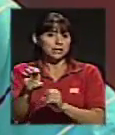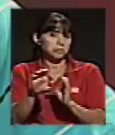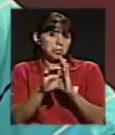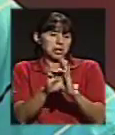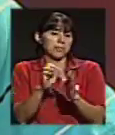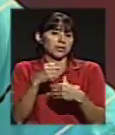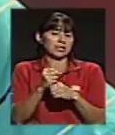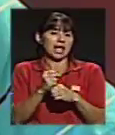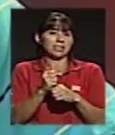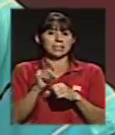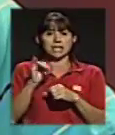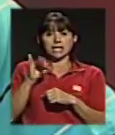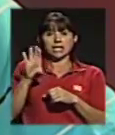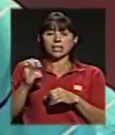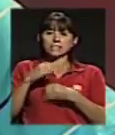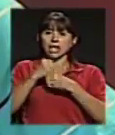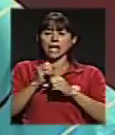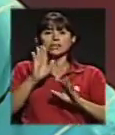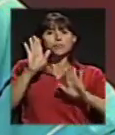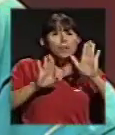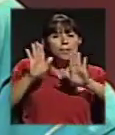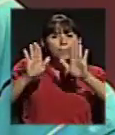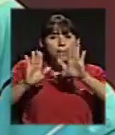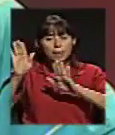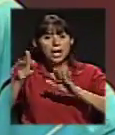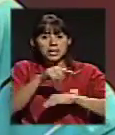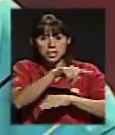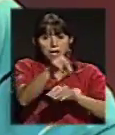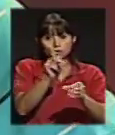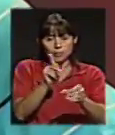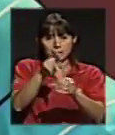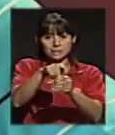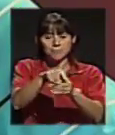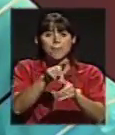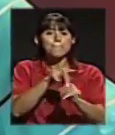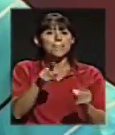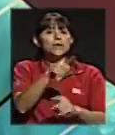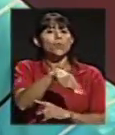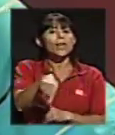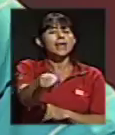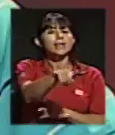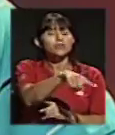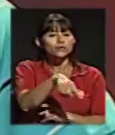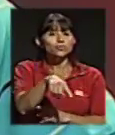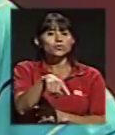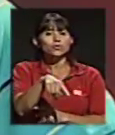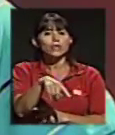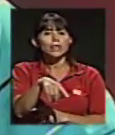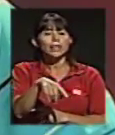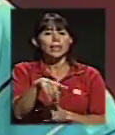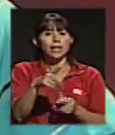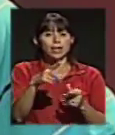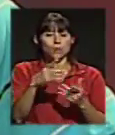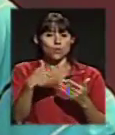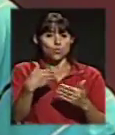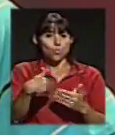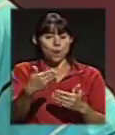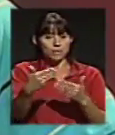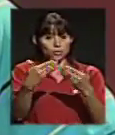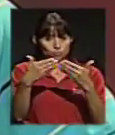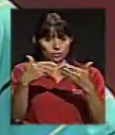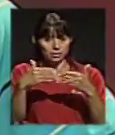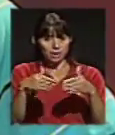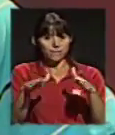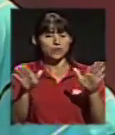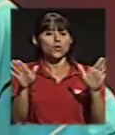adjudican ampliaciones de redes y todo eso, pero ellos fueron un poco más allá, y entonces cuando se dio